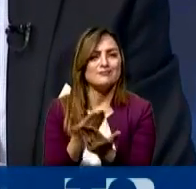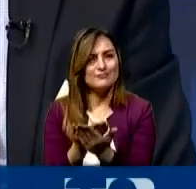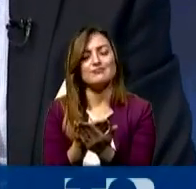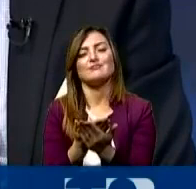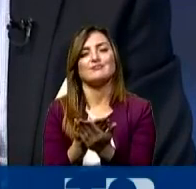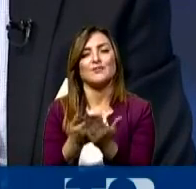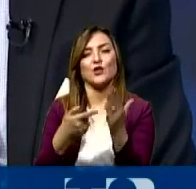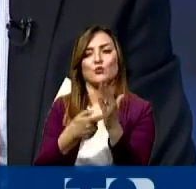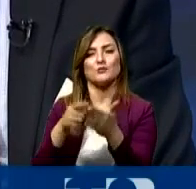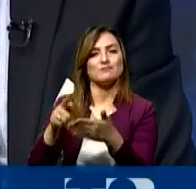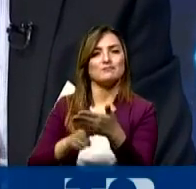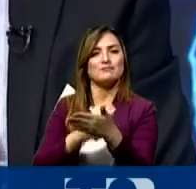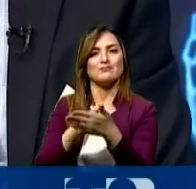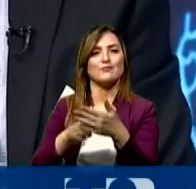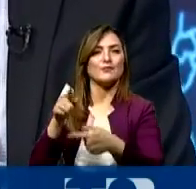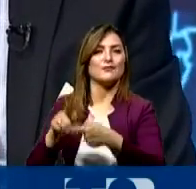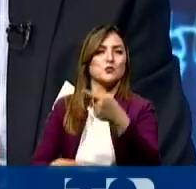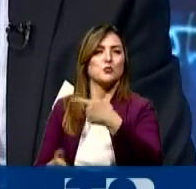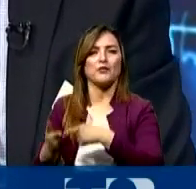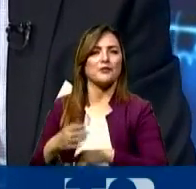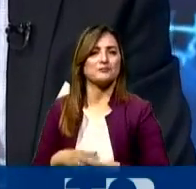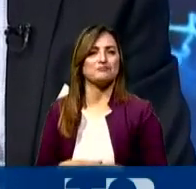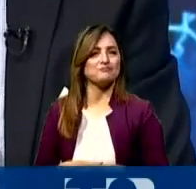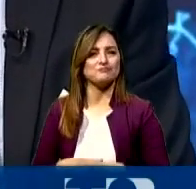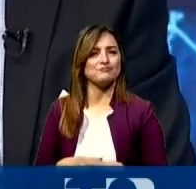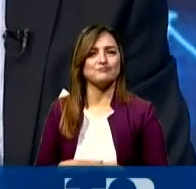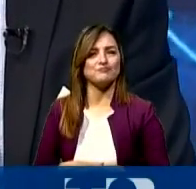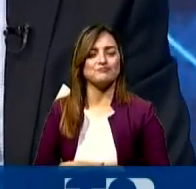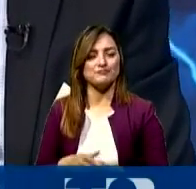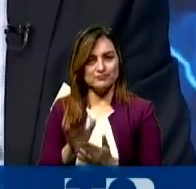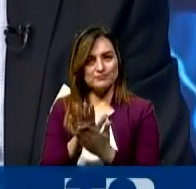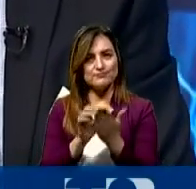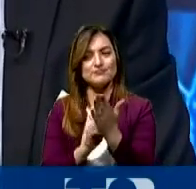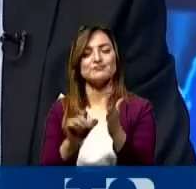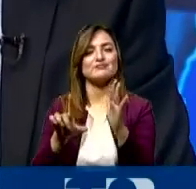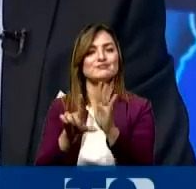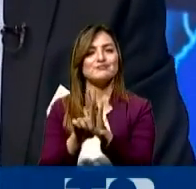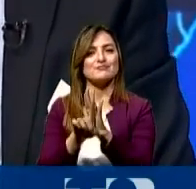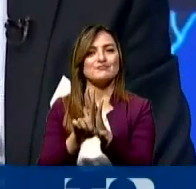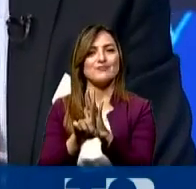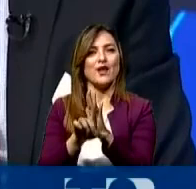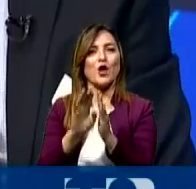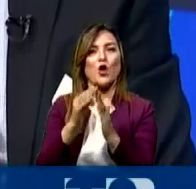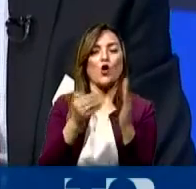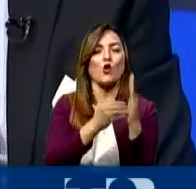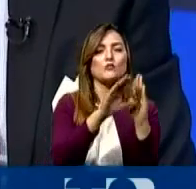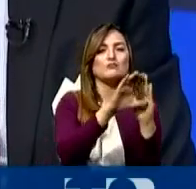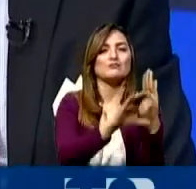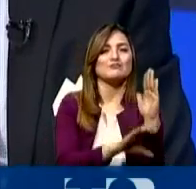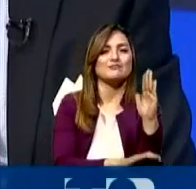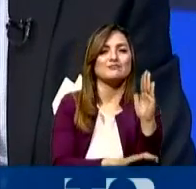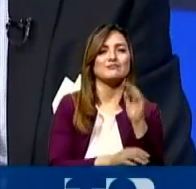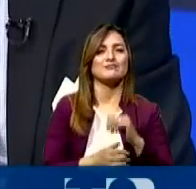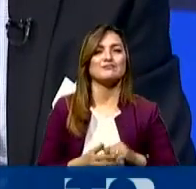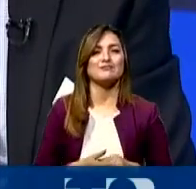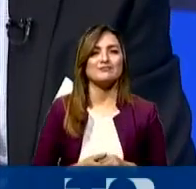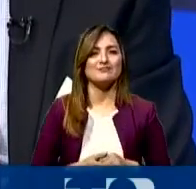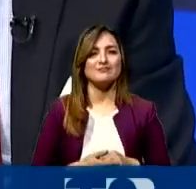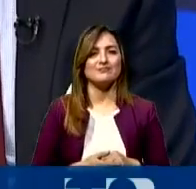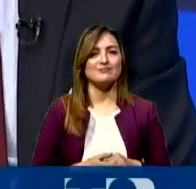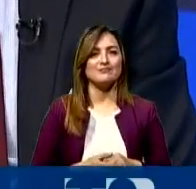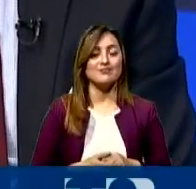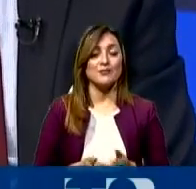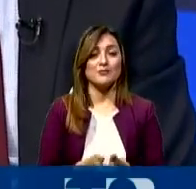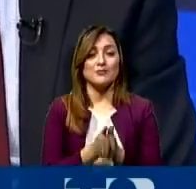impuestos no tienen esa iniciativa ese proyecto de ley es inconstitucional pero basta el peronismo alcanzar a la